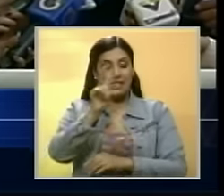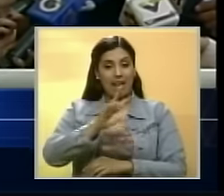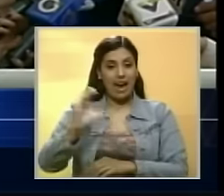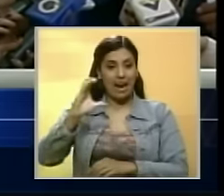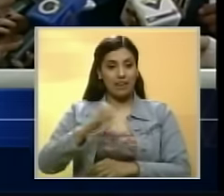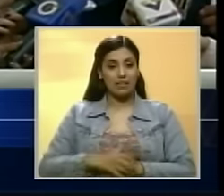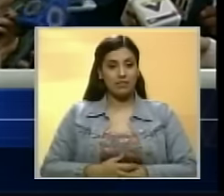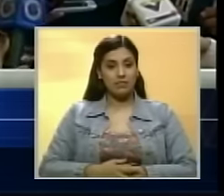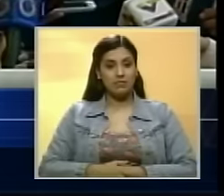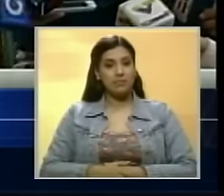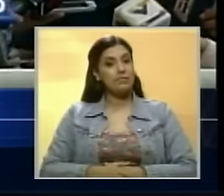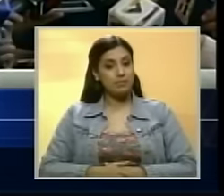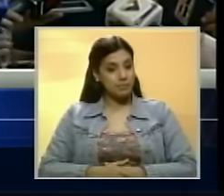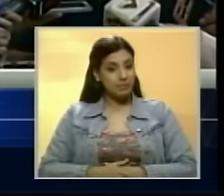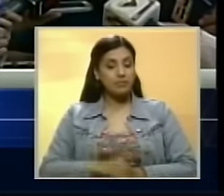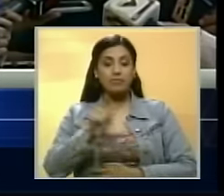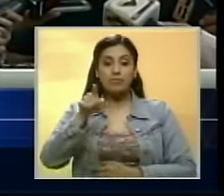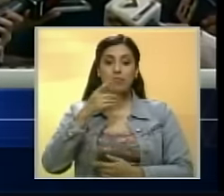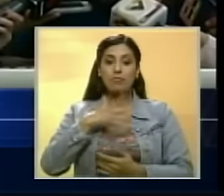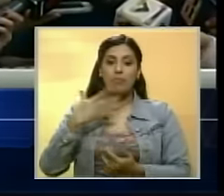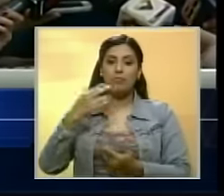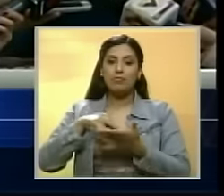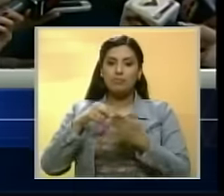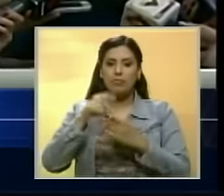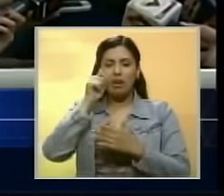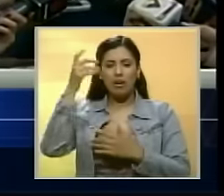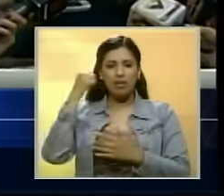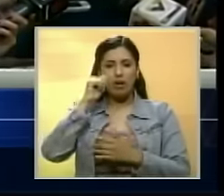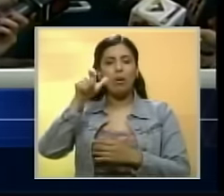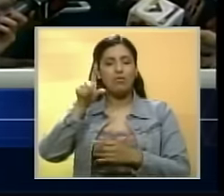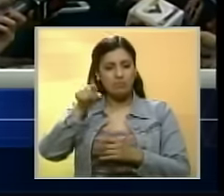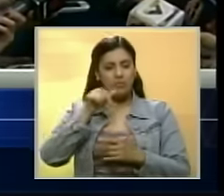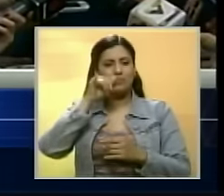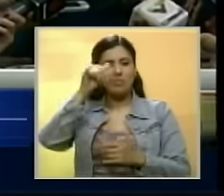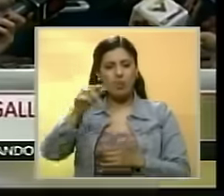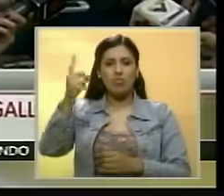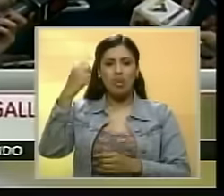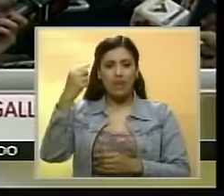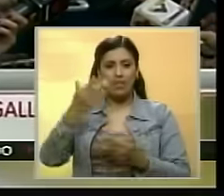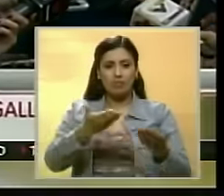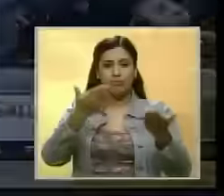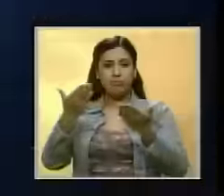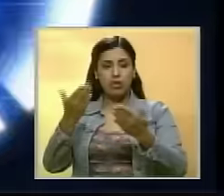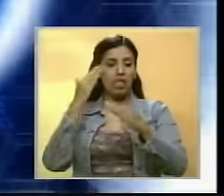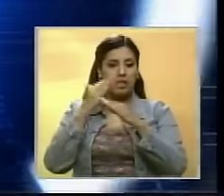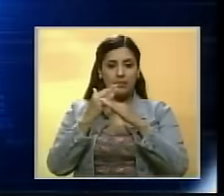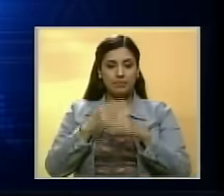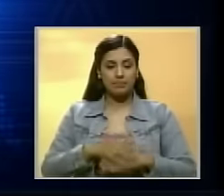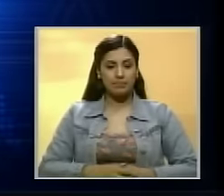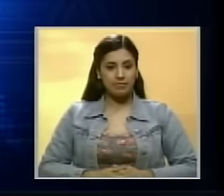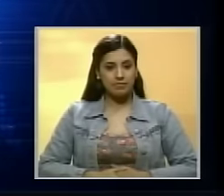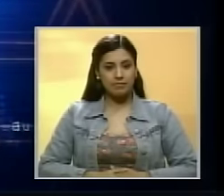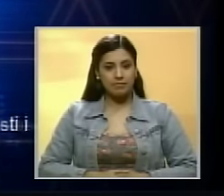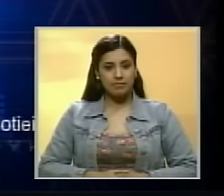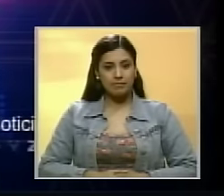Caracas usted verificar el caso de isas Medina angara que también se denunció ayer lo que pasa que no fue tan